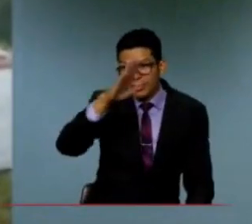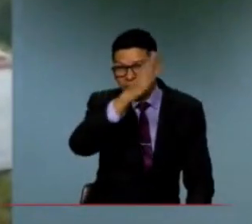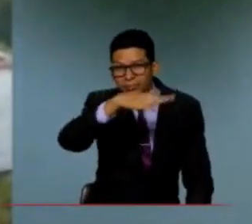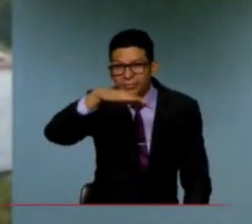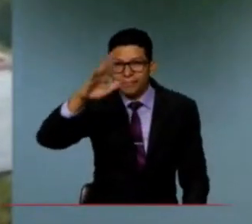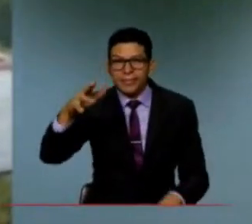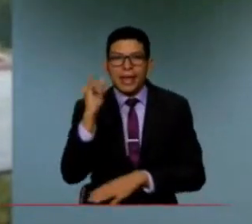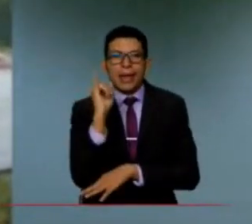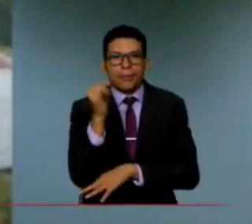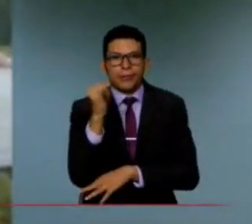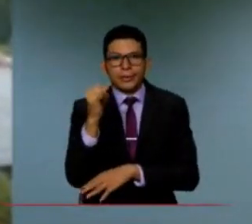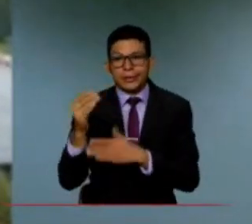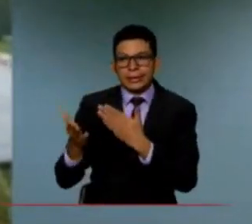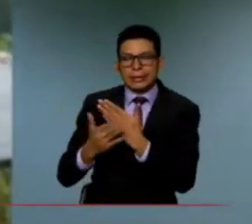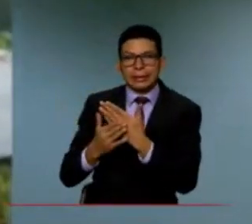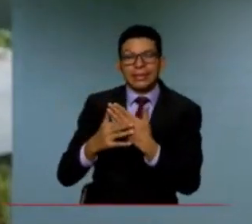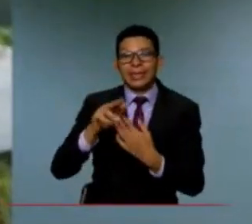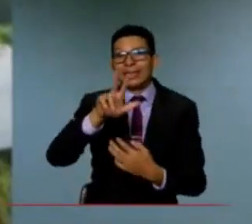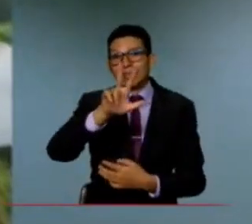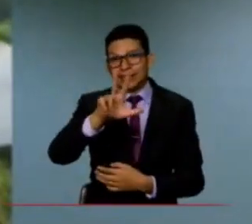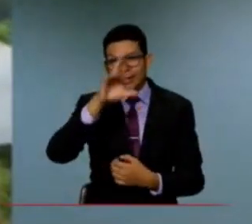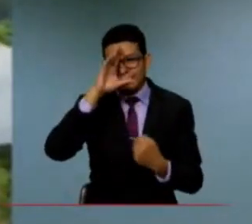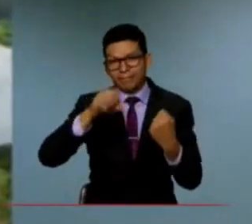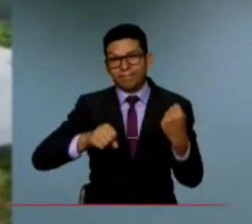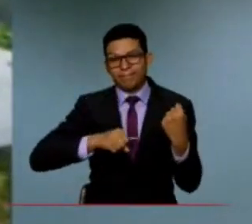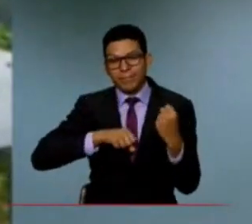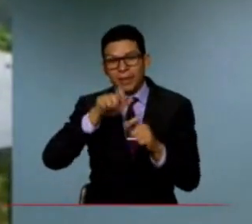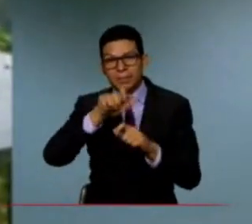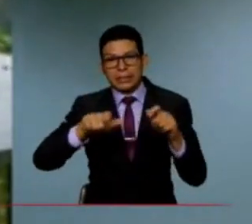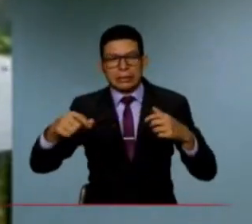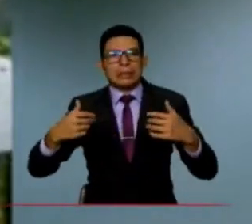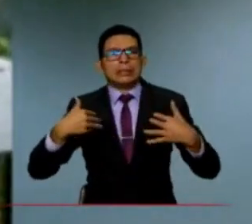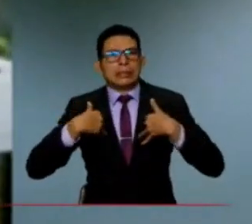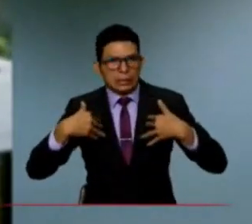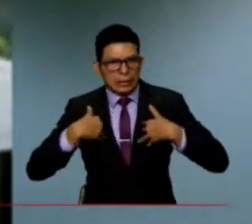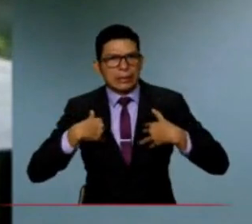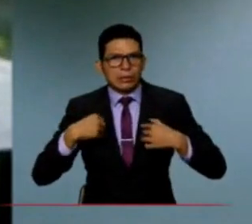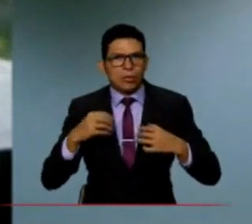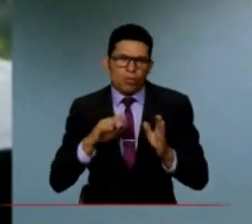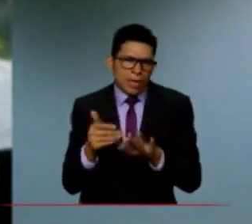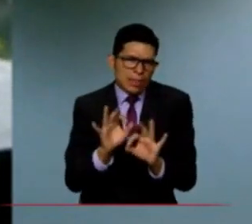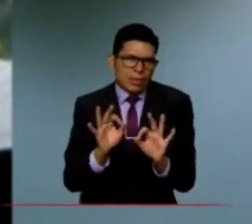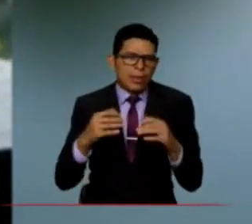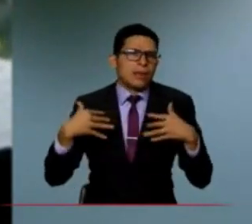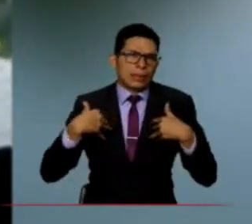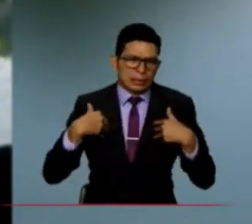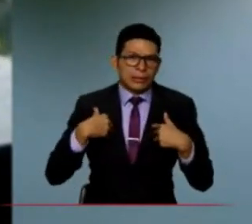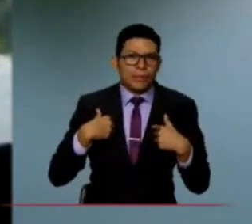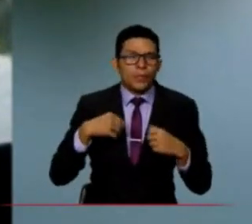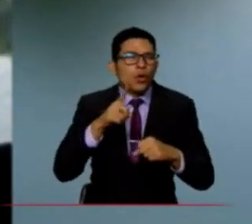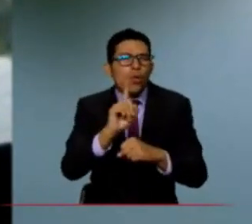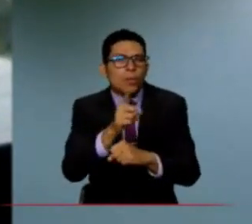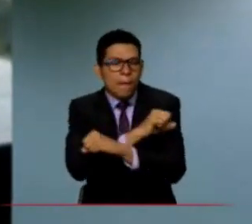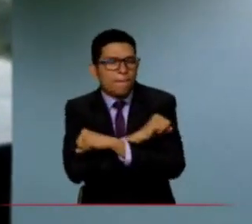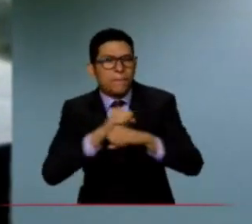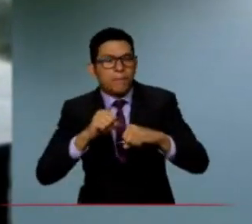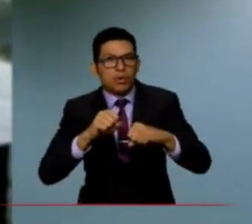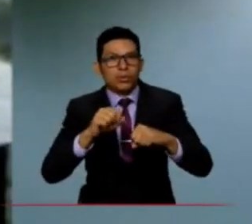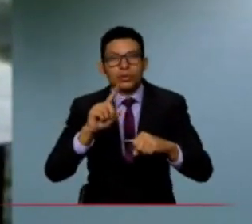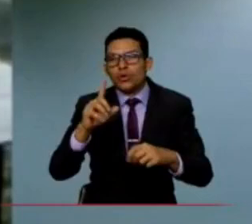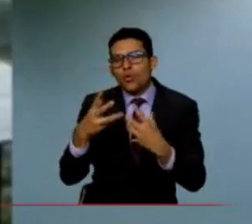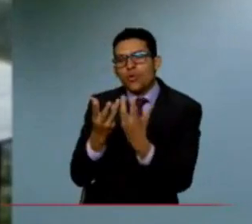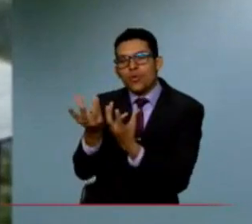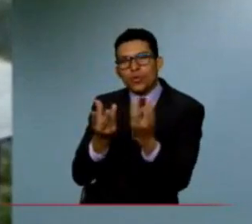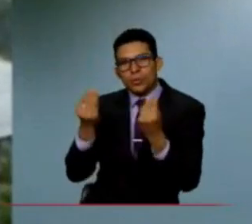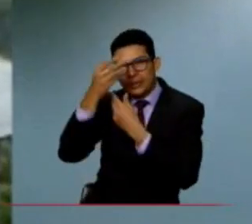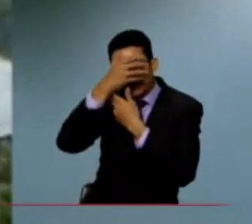reporte preliminar es de 3 soldados heridos tras un ataque con explosivos tipo tatucos por parte de grupos de